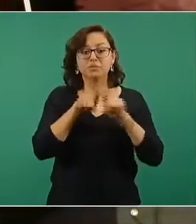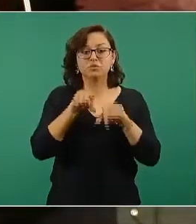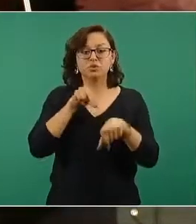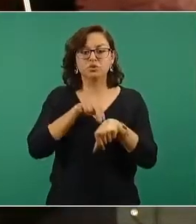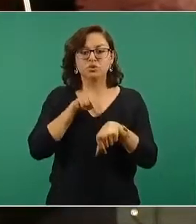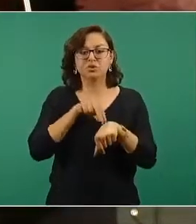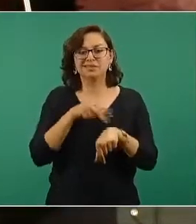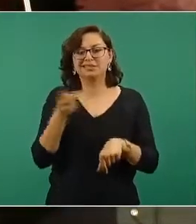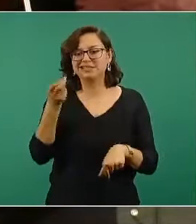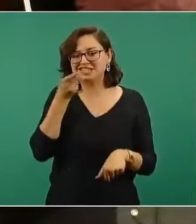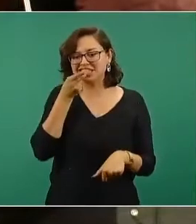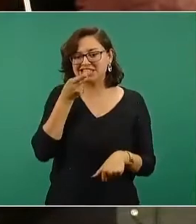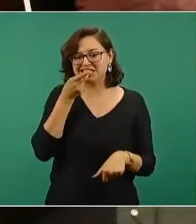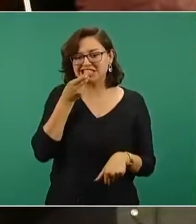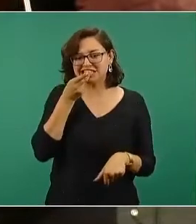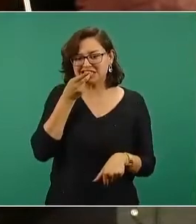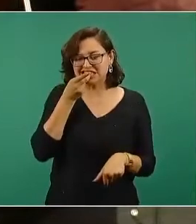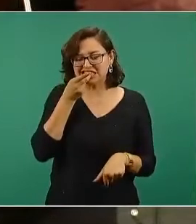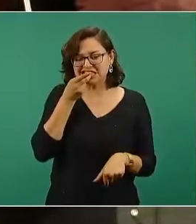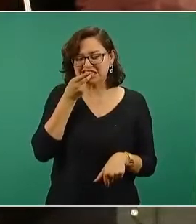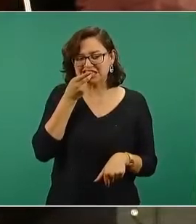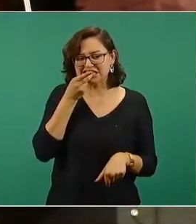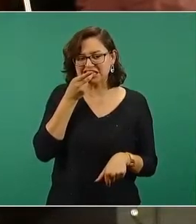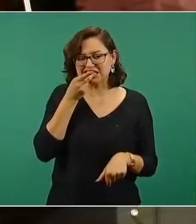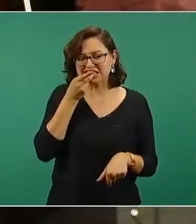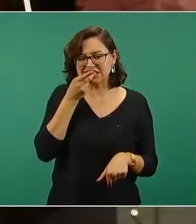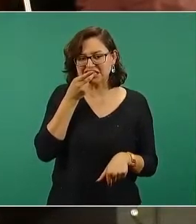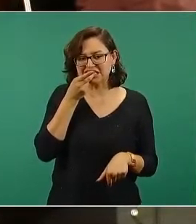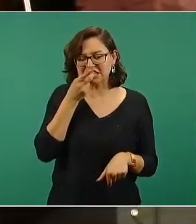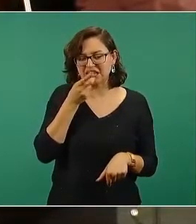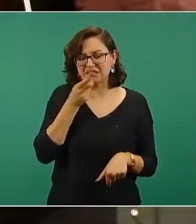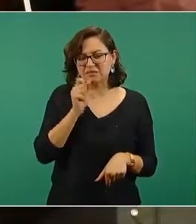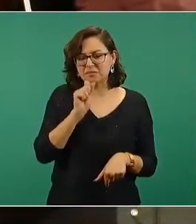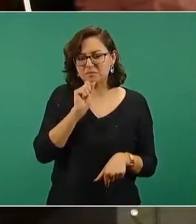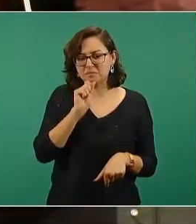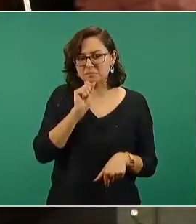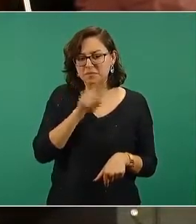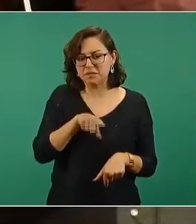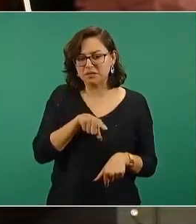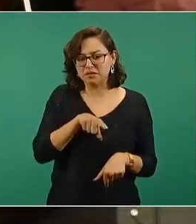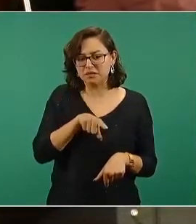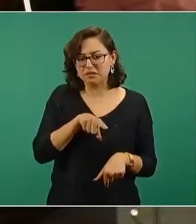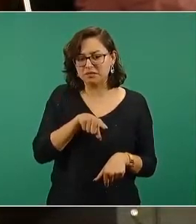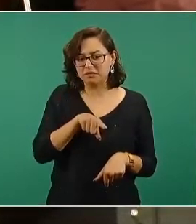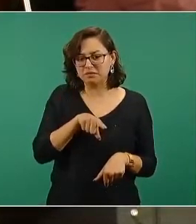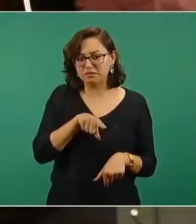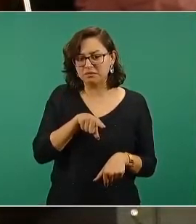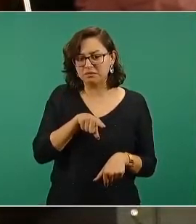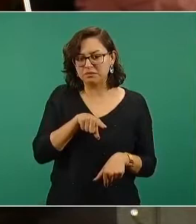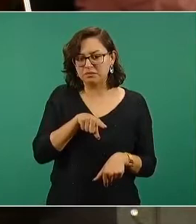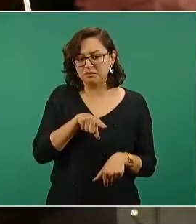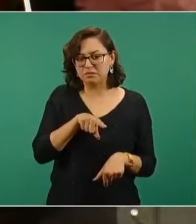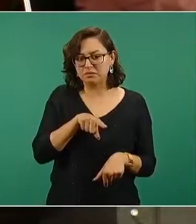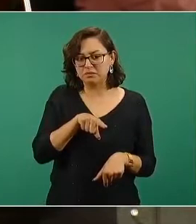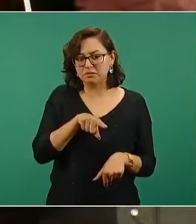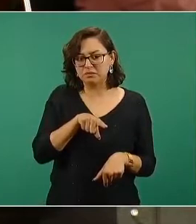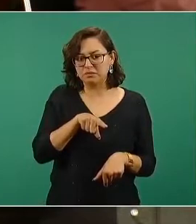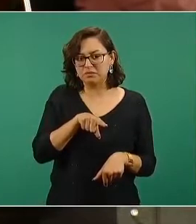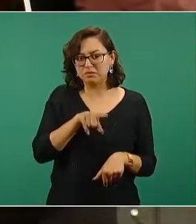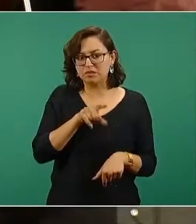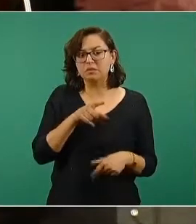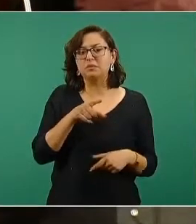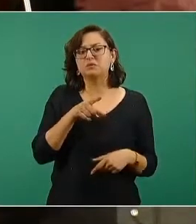me acaban de avisar que hay gente del personal administrativo que también funge dentro del área COVID del